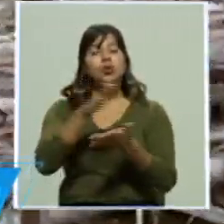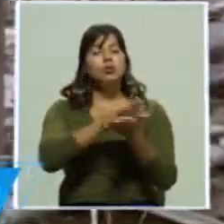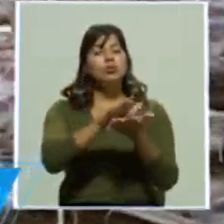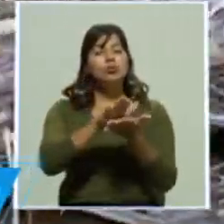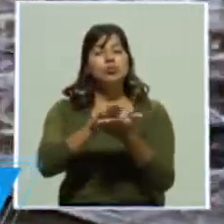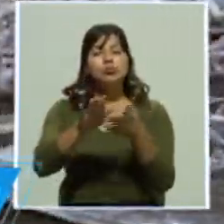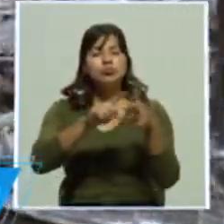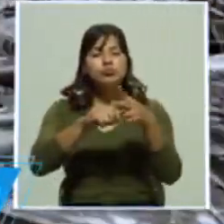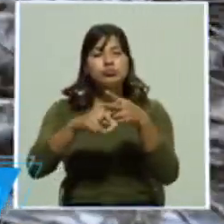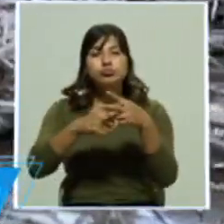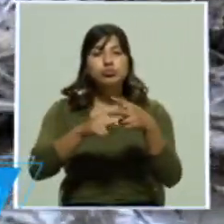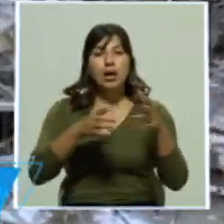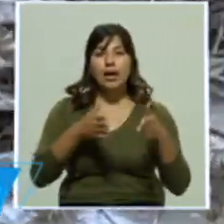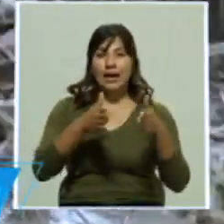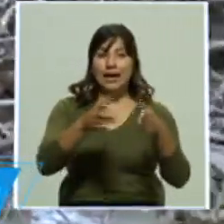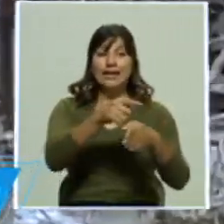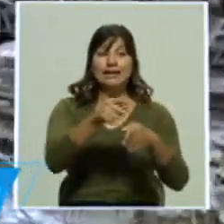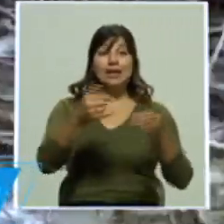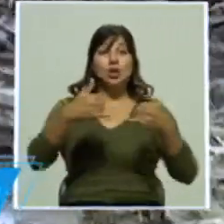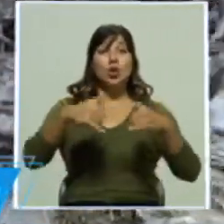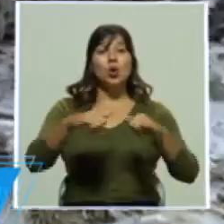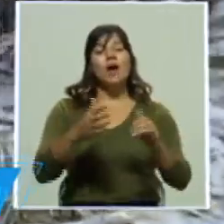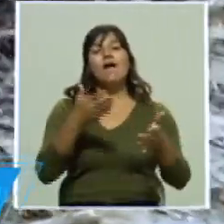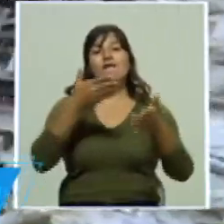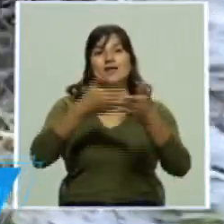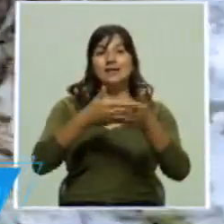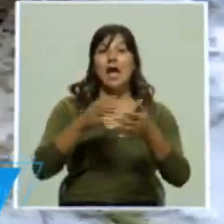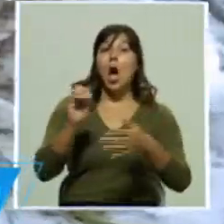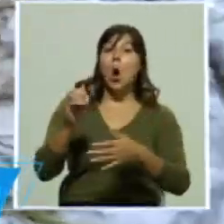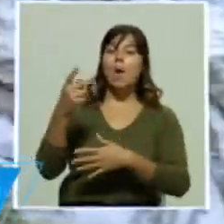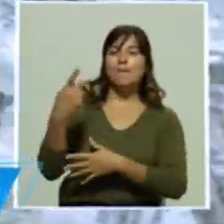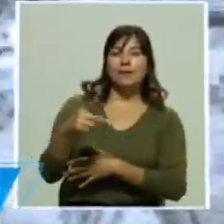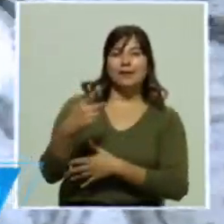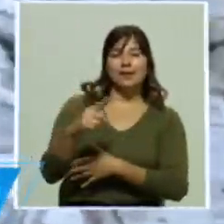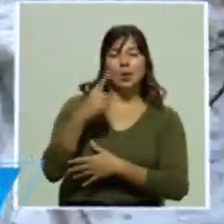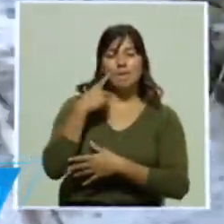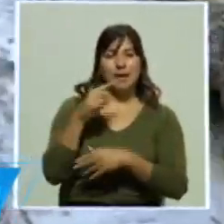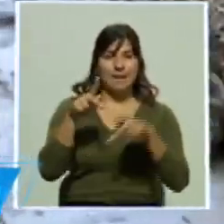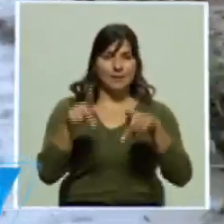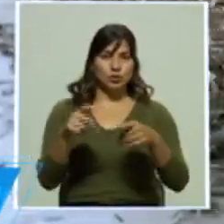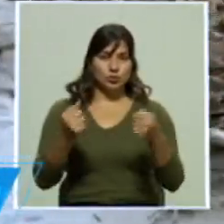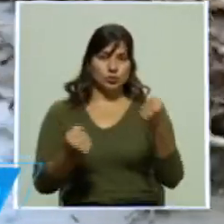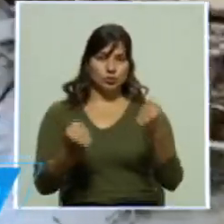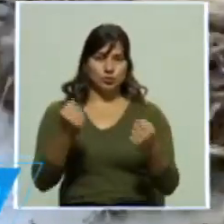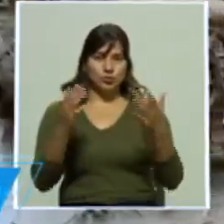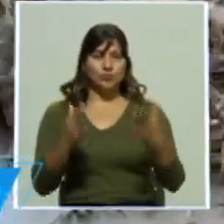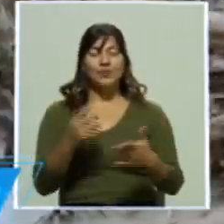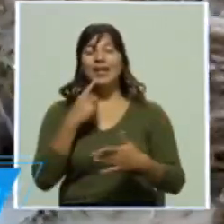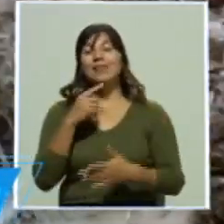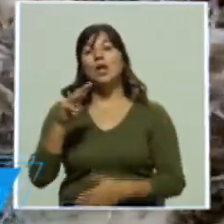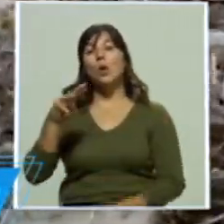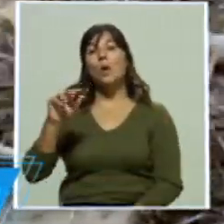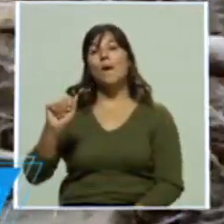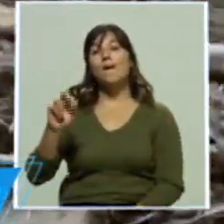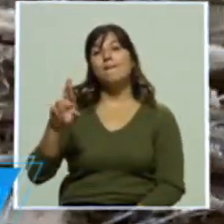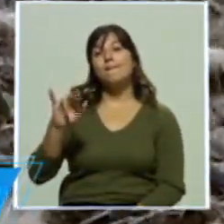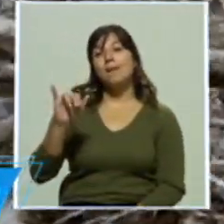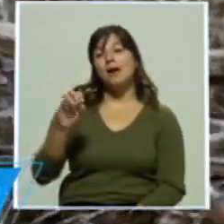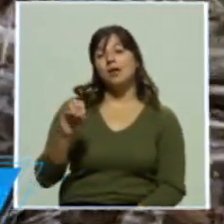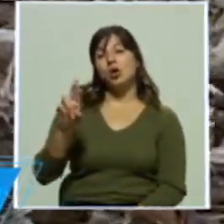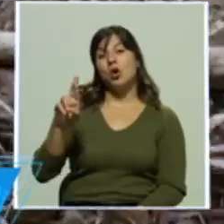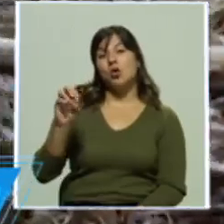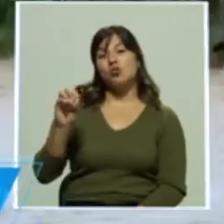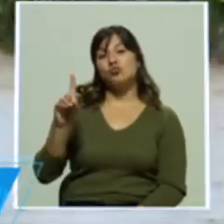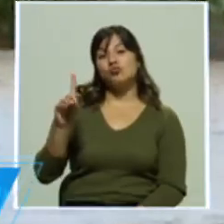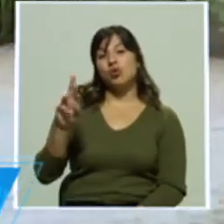rutas que todavía presentan alguna afectación o peligro para los usuarios. Según indicó Mario Rodríguez, director ejecutivo de